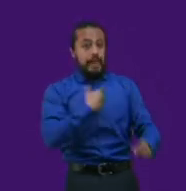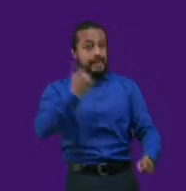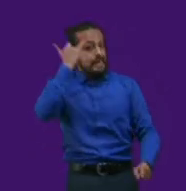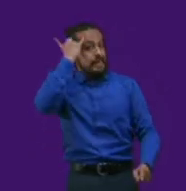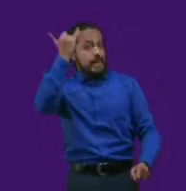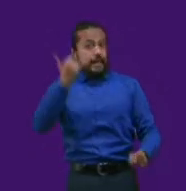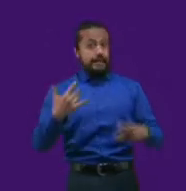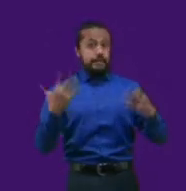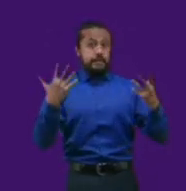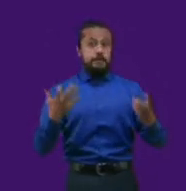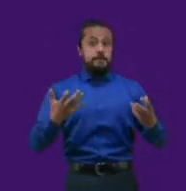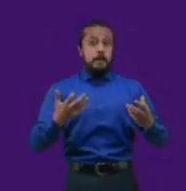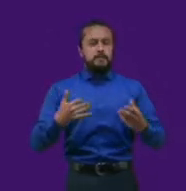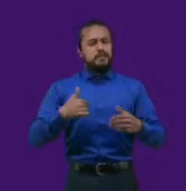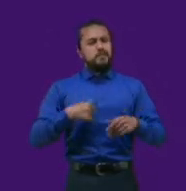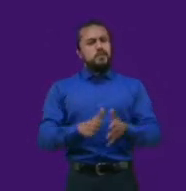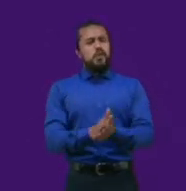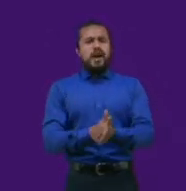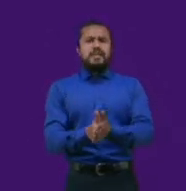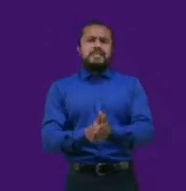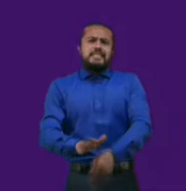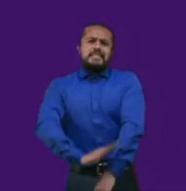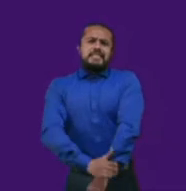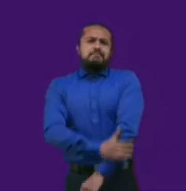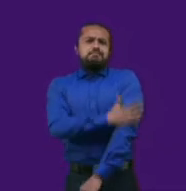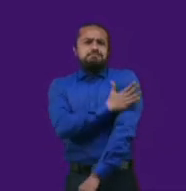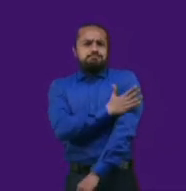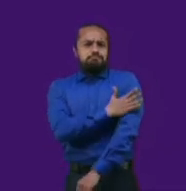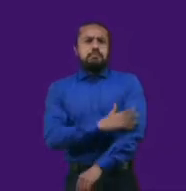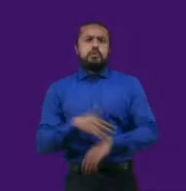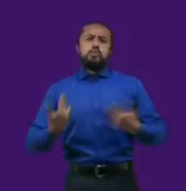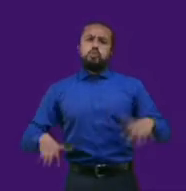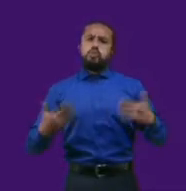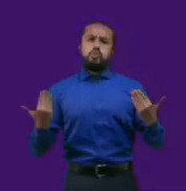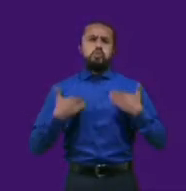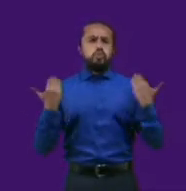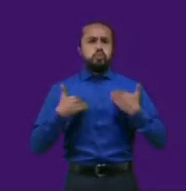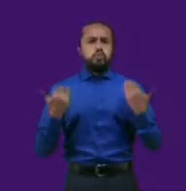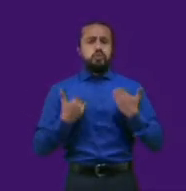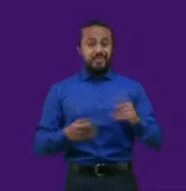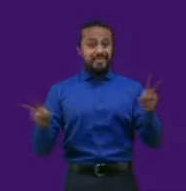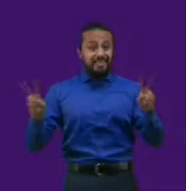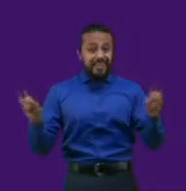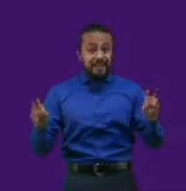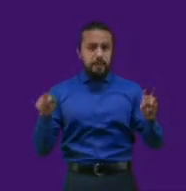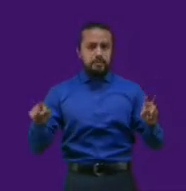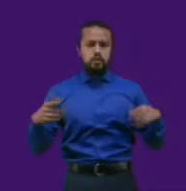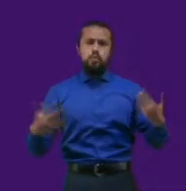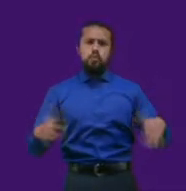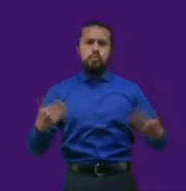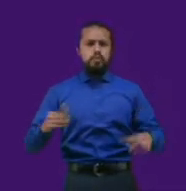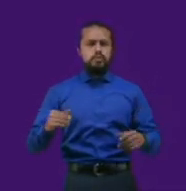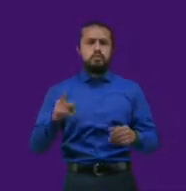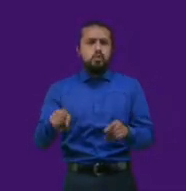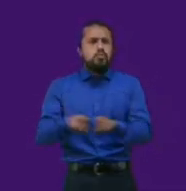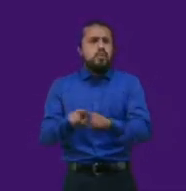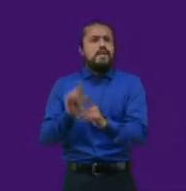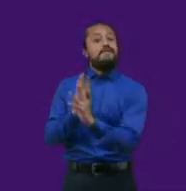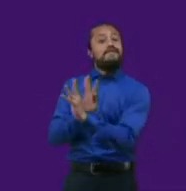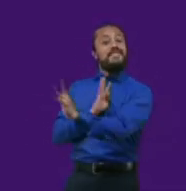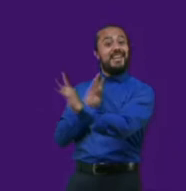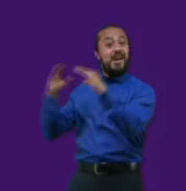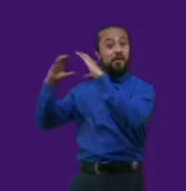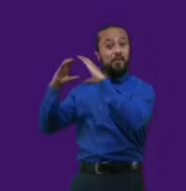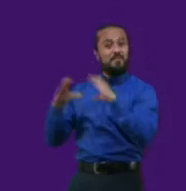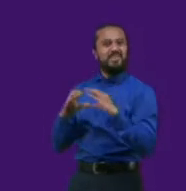Y es emocionante, pues, como dije ahorita. Eso es un tema que nunca se me va a olvidar haciendo esa fila. Además, porque me tocó en la Cámara de Comercio